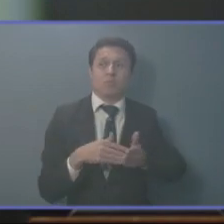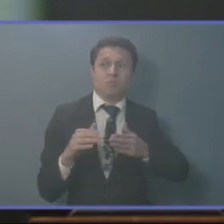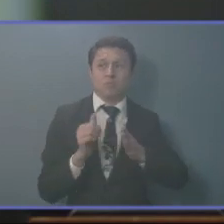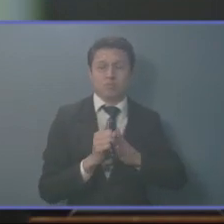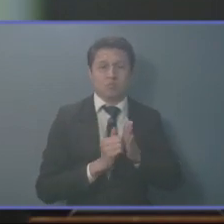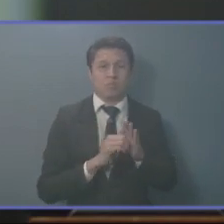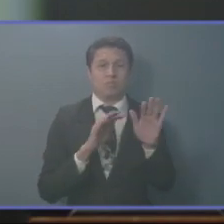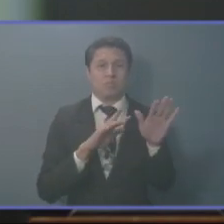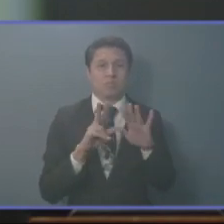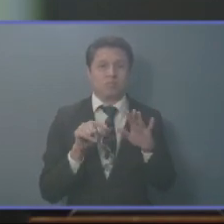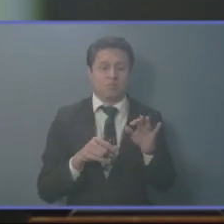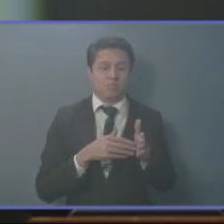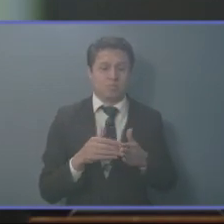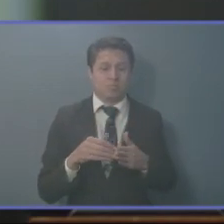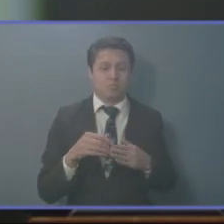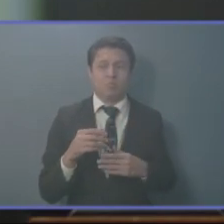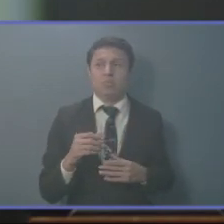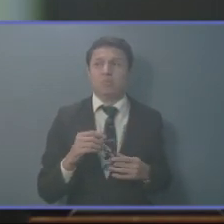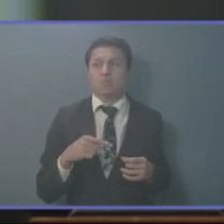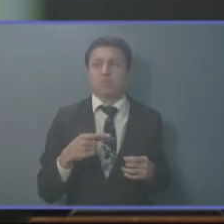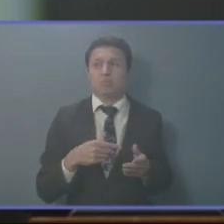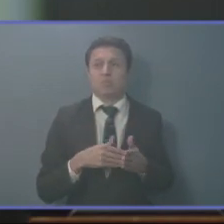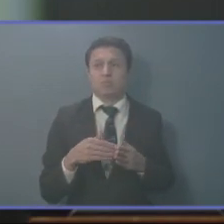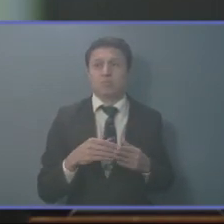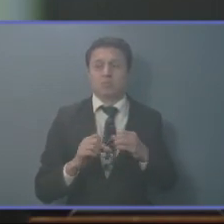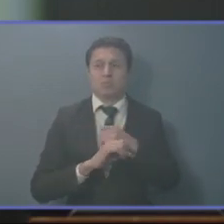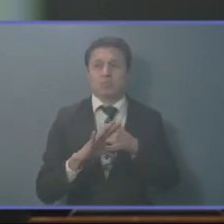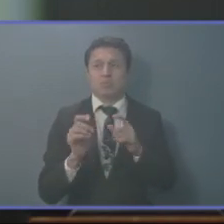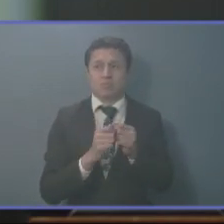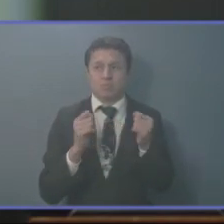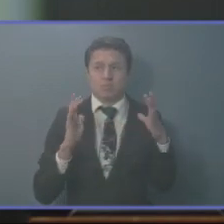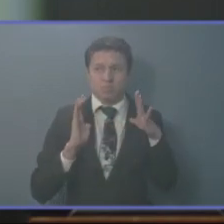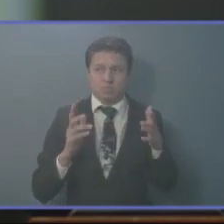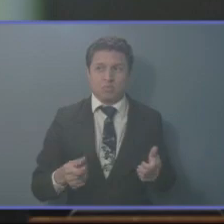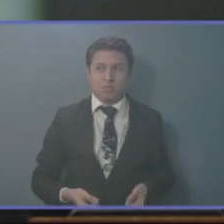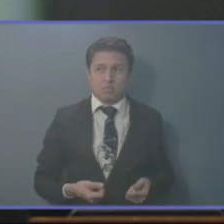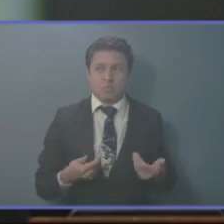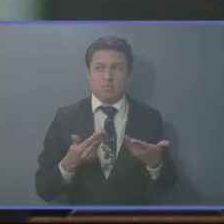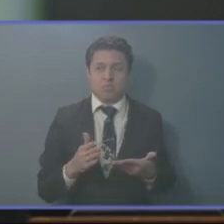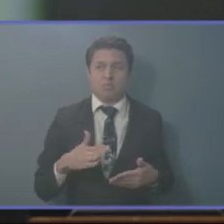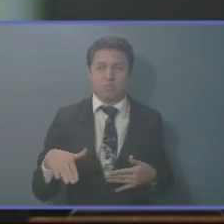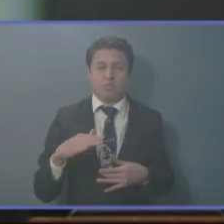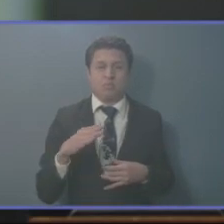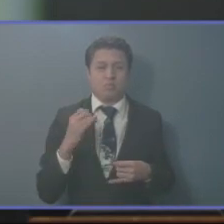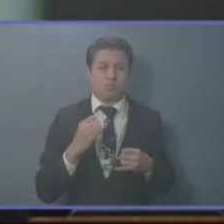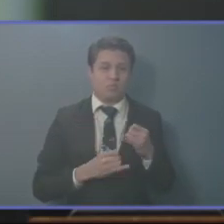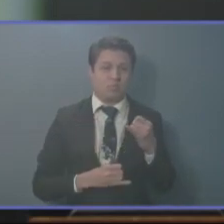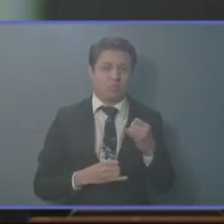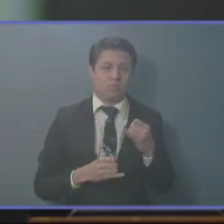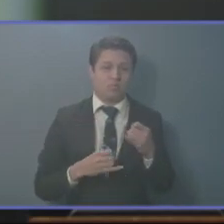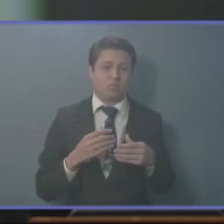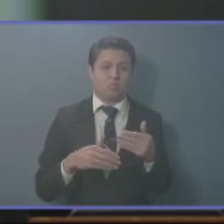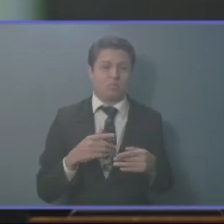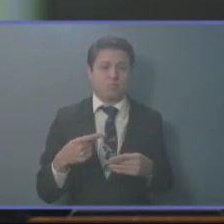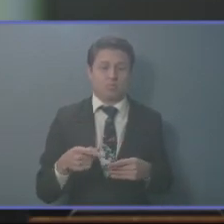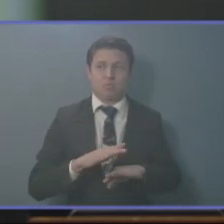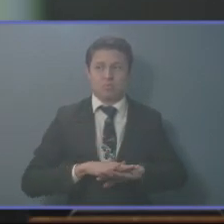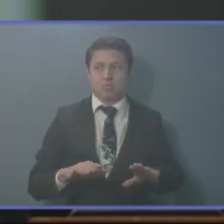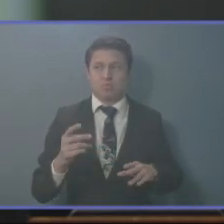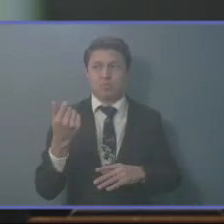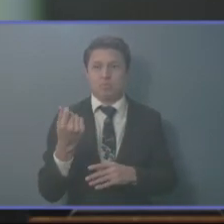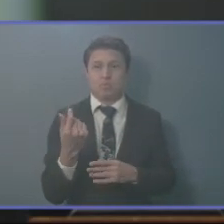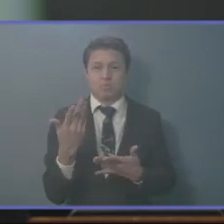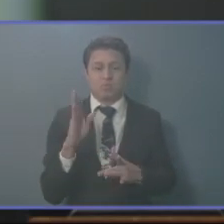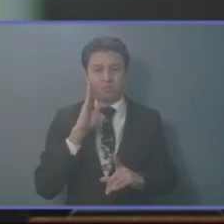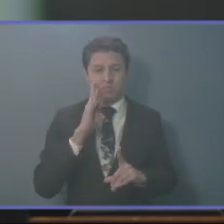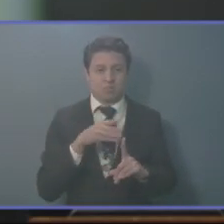El presente decreto entrará en vigencia a partir del día de su publicación en el Diario Oficial y finalizará sus efectos cuando terminen los fondos